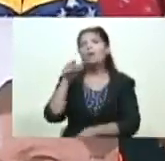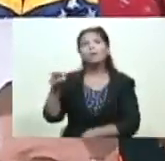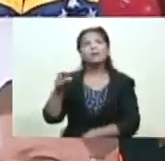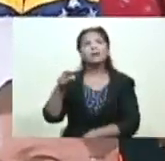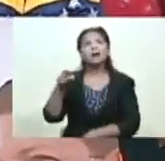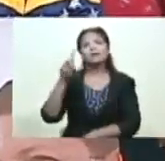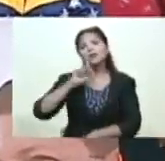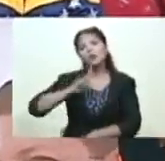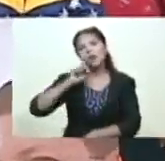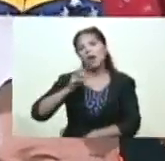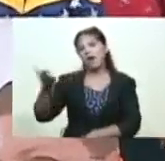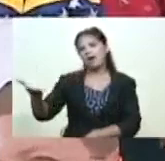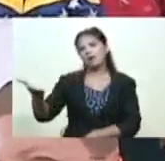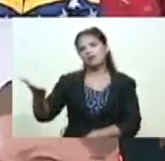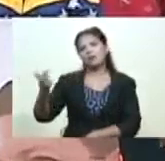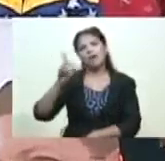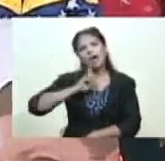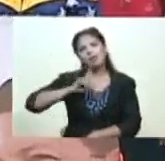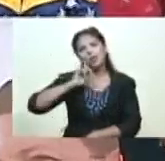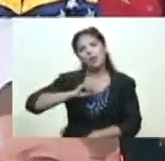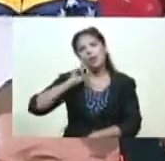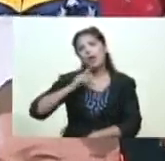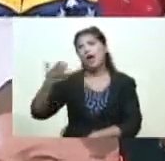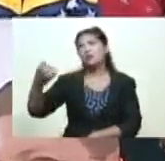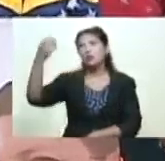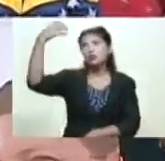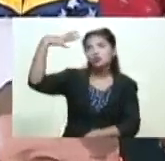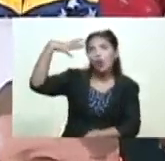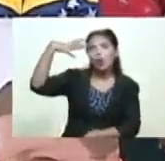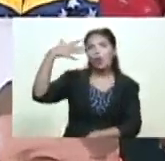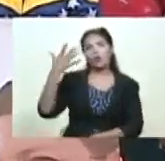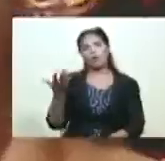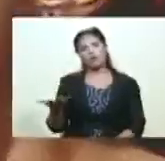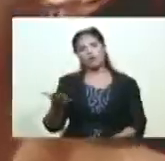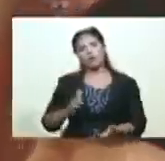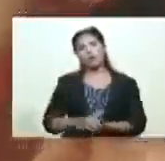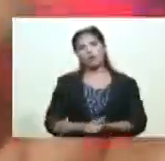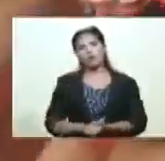mira, está llorando por el sol.